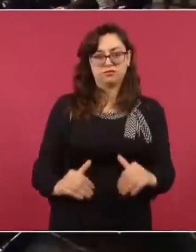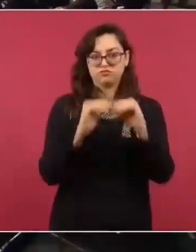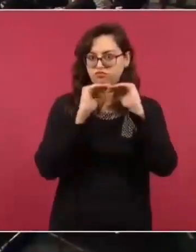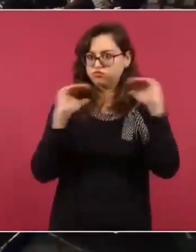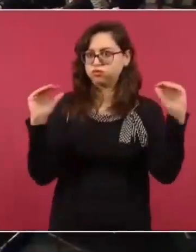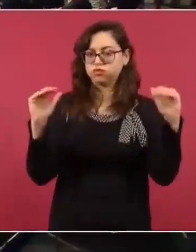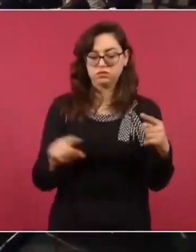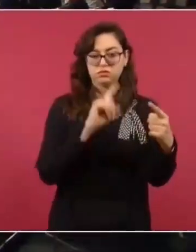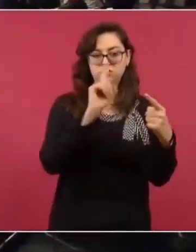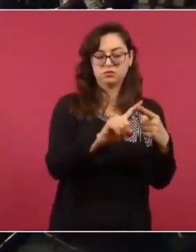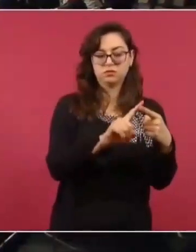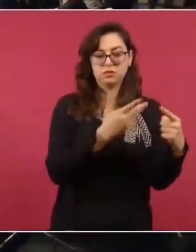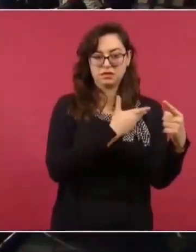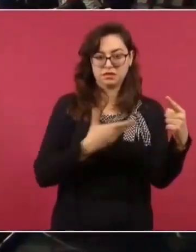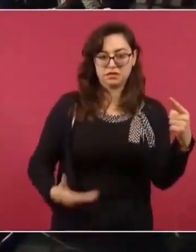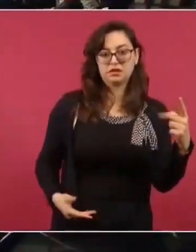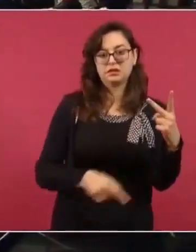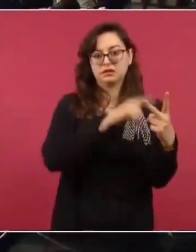era el presidente.